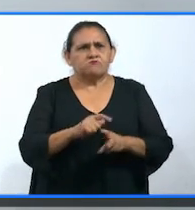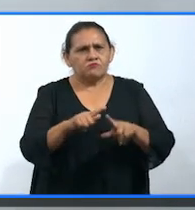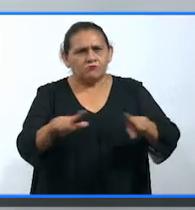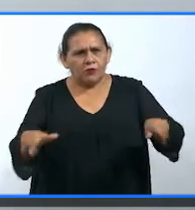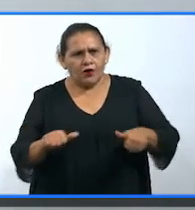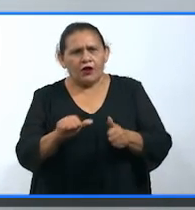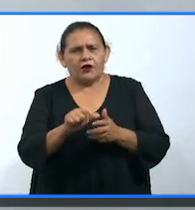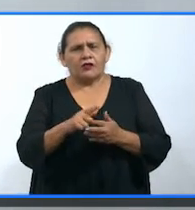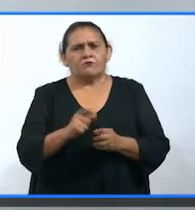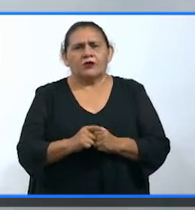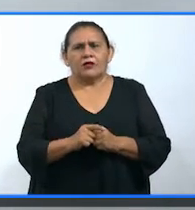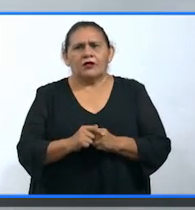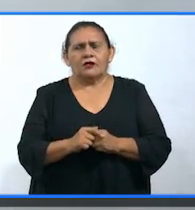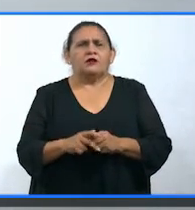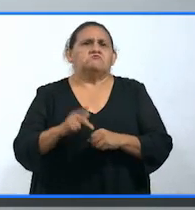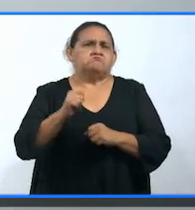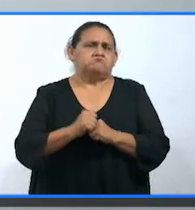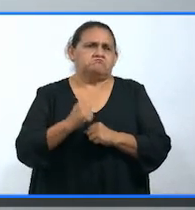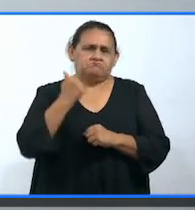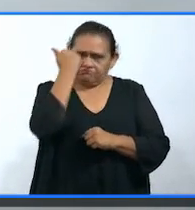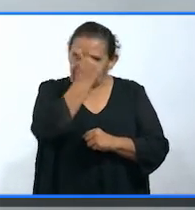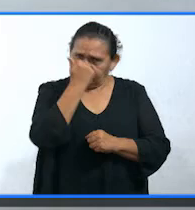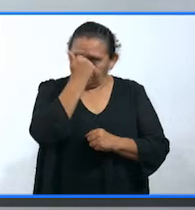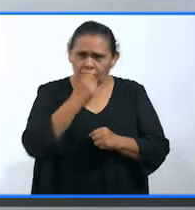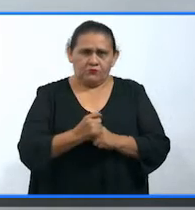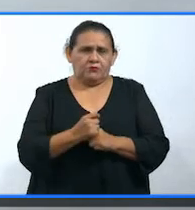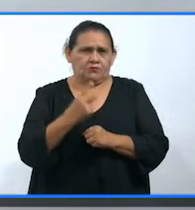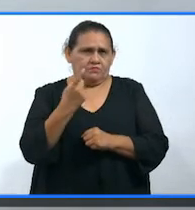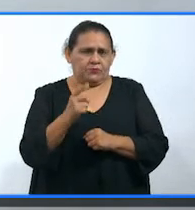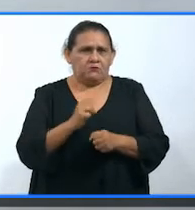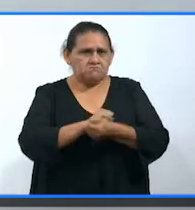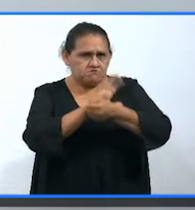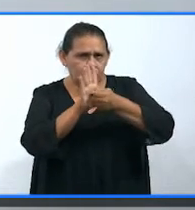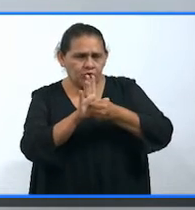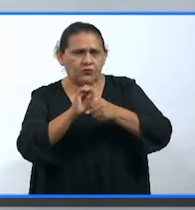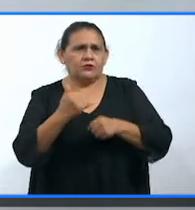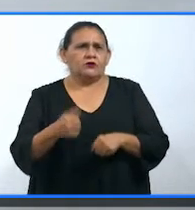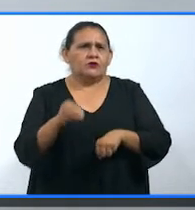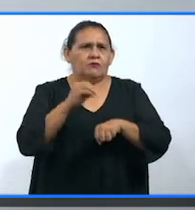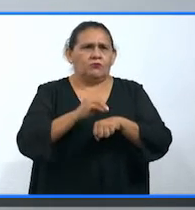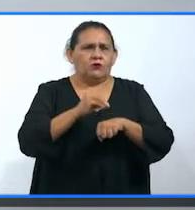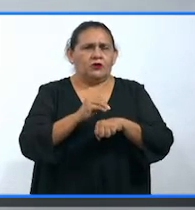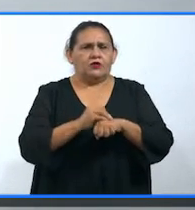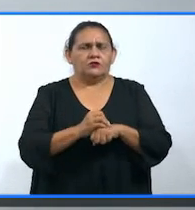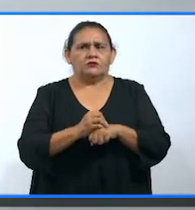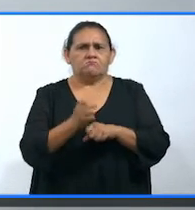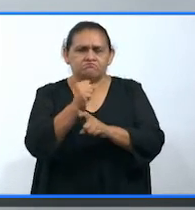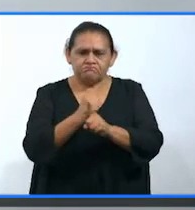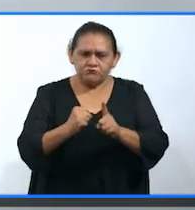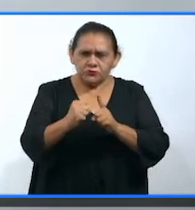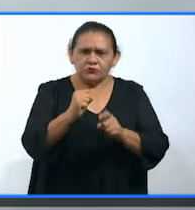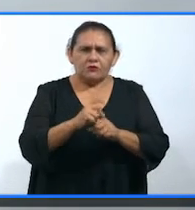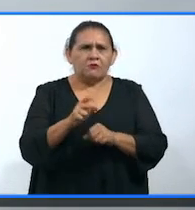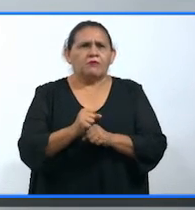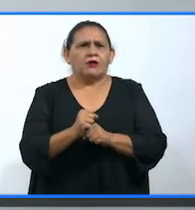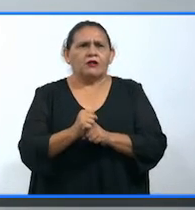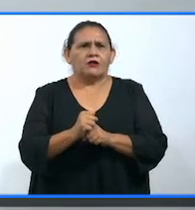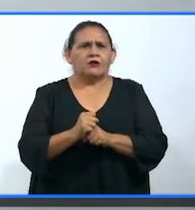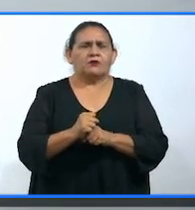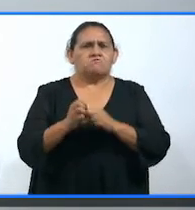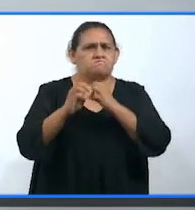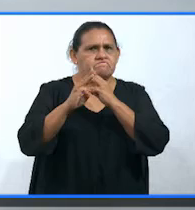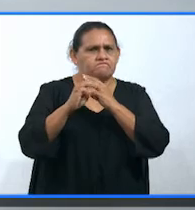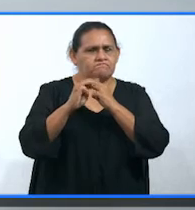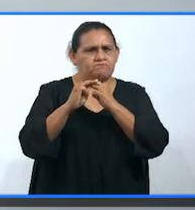para la toma de muestras para detección oportuna de coronavirus y la implementación de un sistema de rastreo oportuno vía mensajes